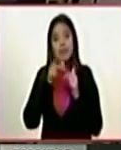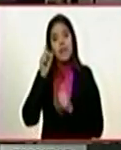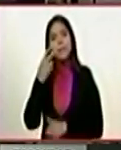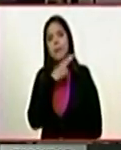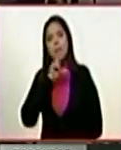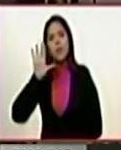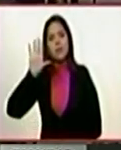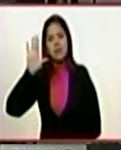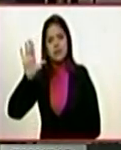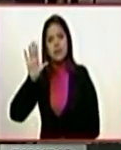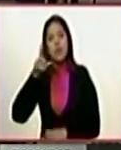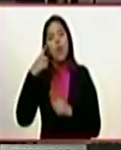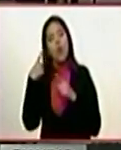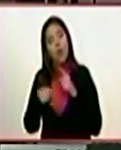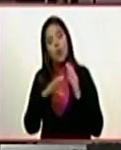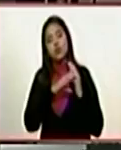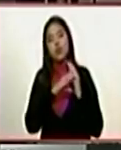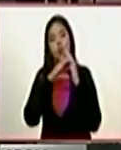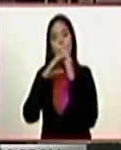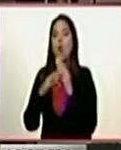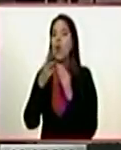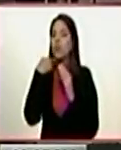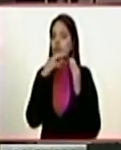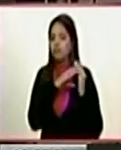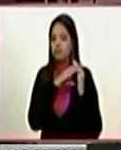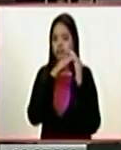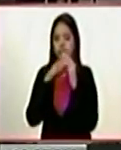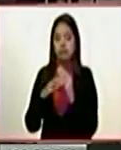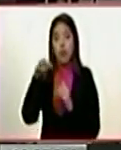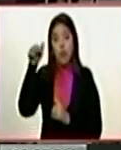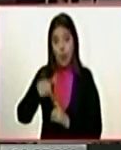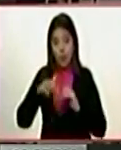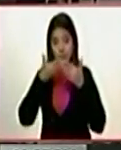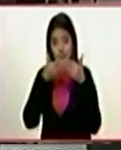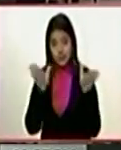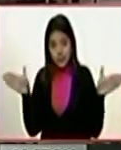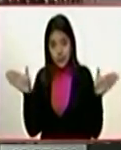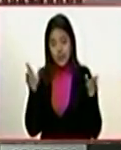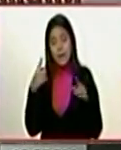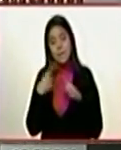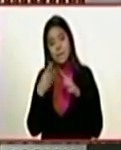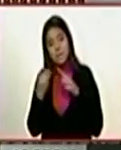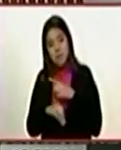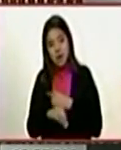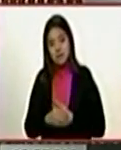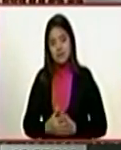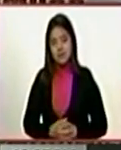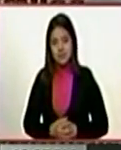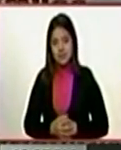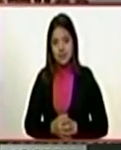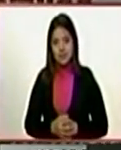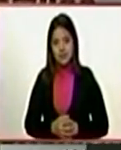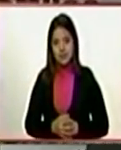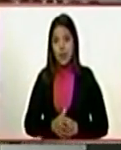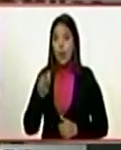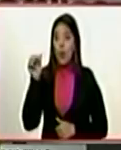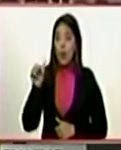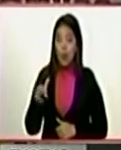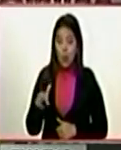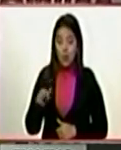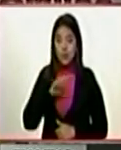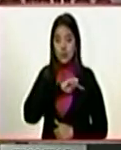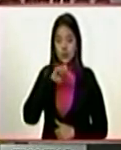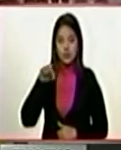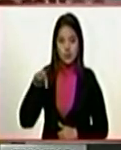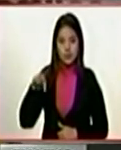también, bueno, la ruta del Metrobús que ya hoy se va a inaugurar. Pero aparte de eso, nosotros también hoy